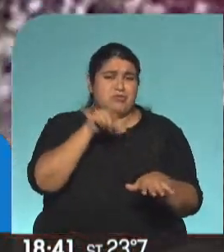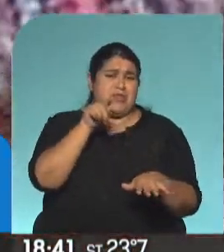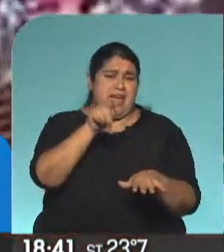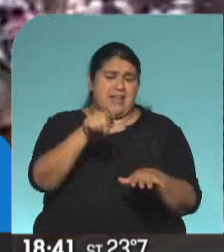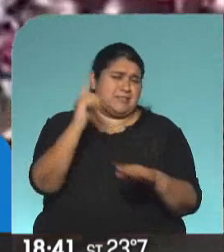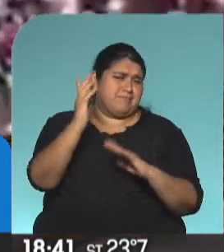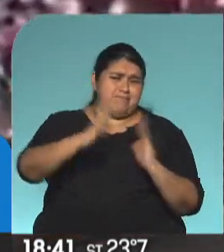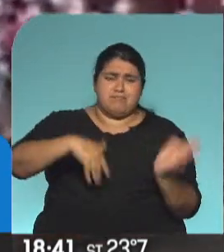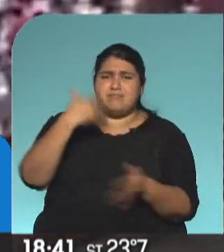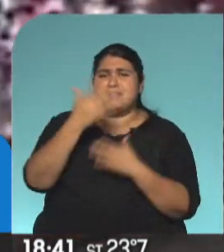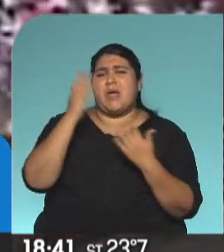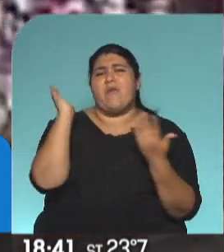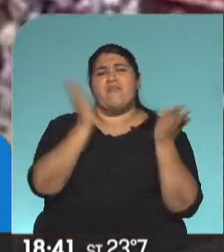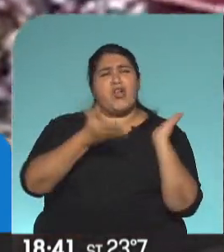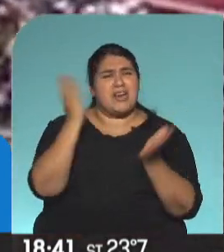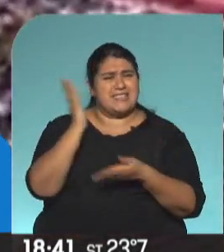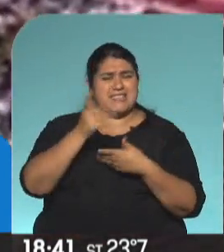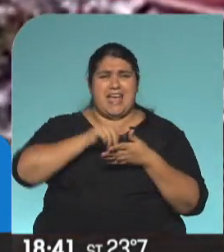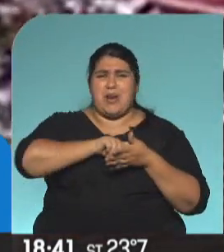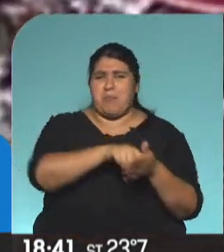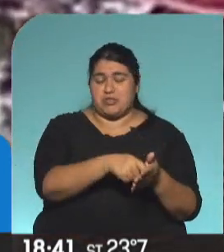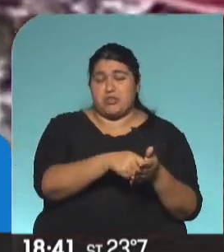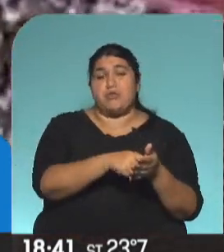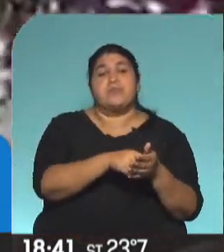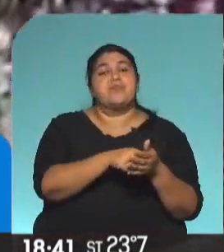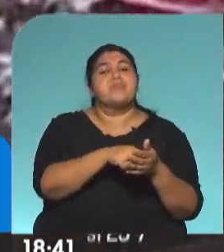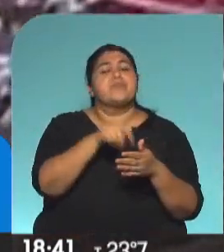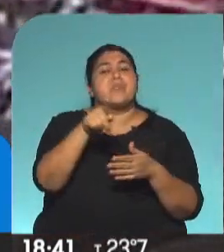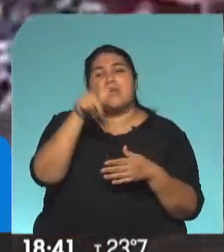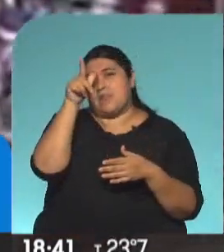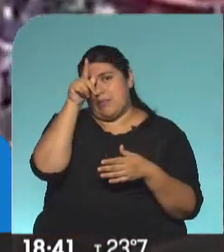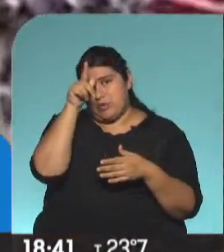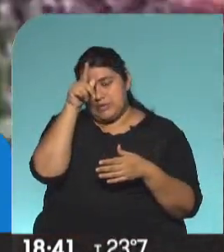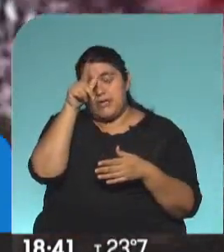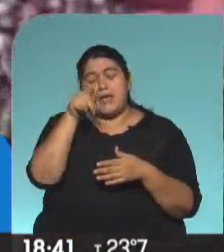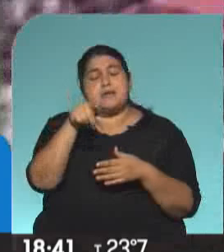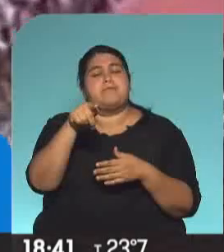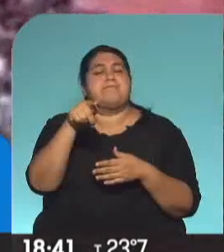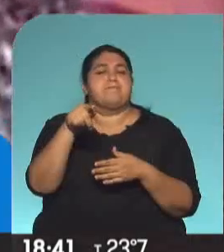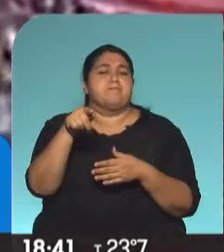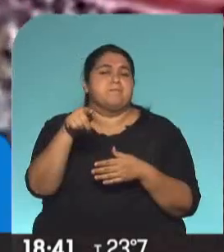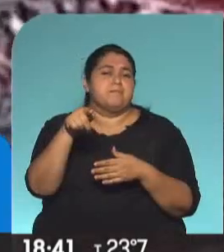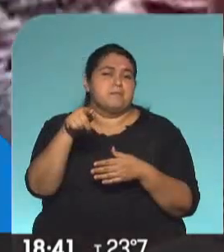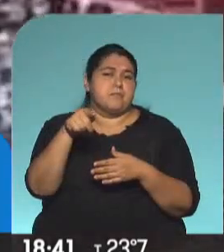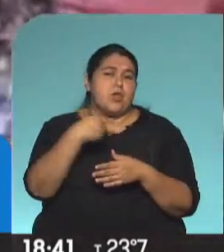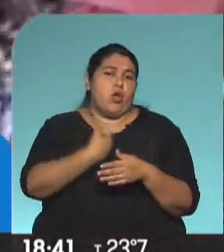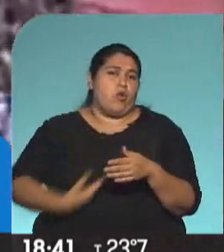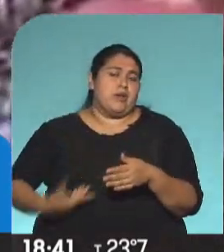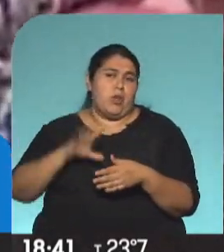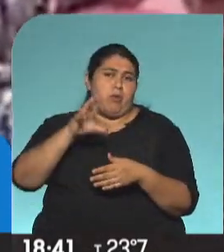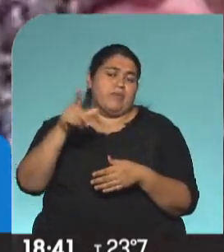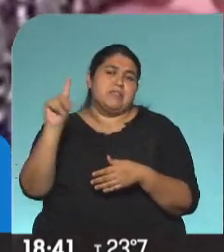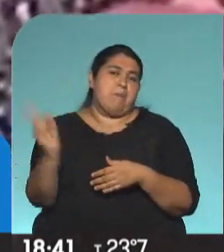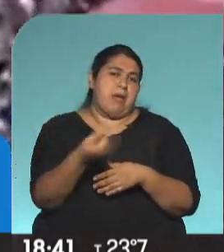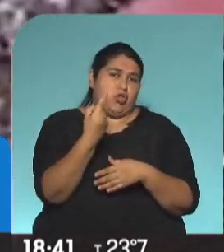esta violenta represión por parte de la policía, enviada, claro está, por el Ejecutivo Provincial.